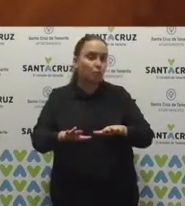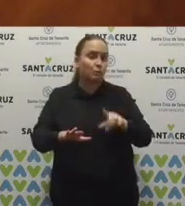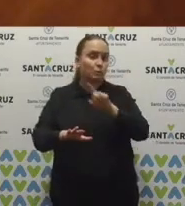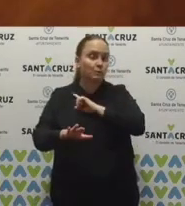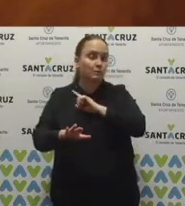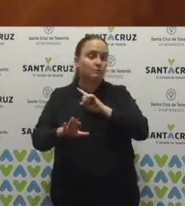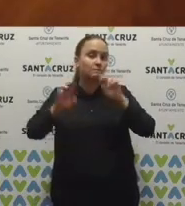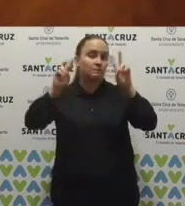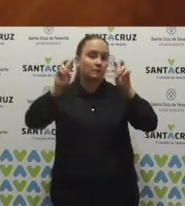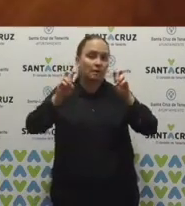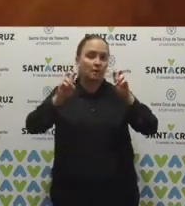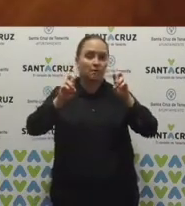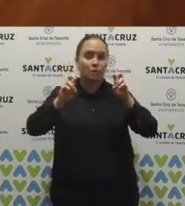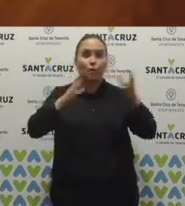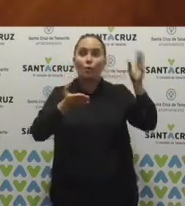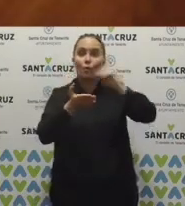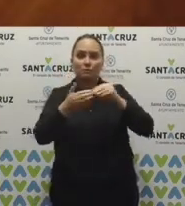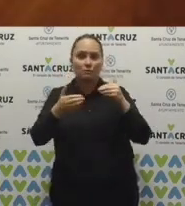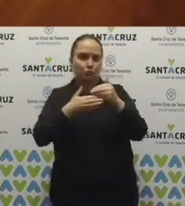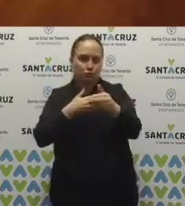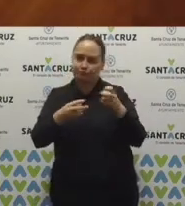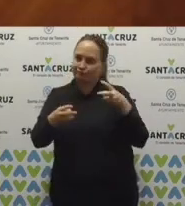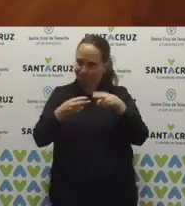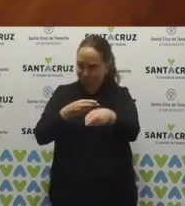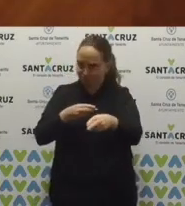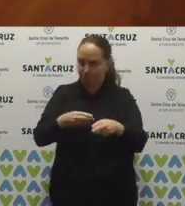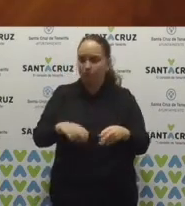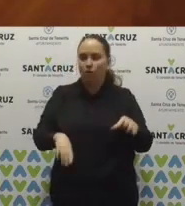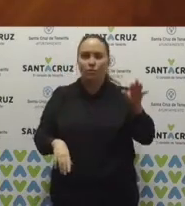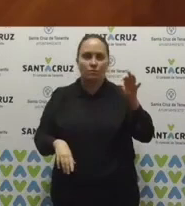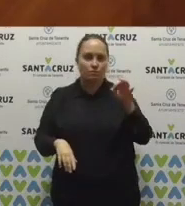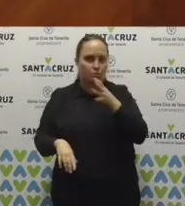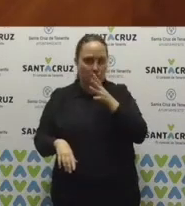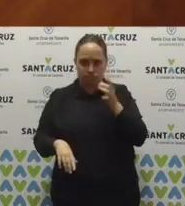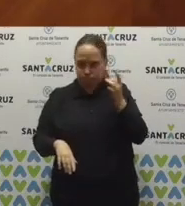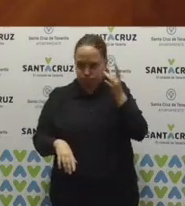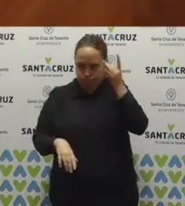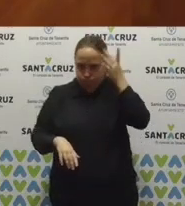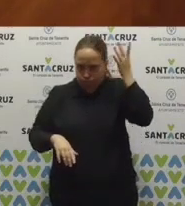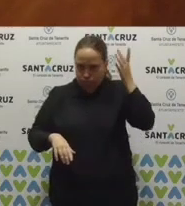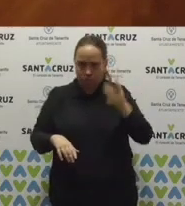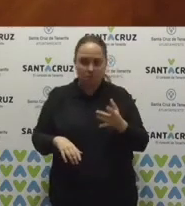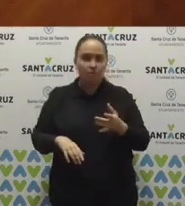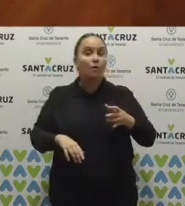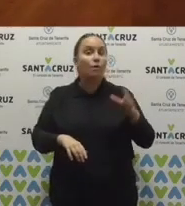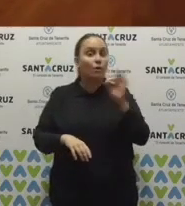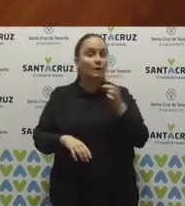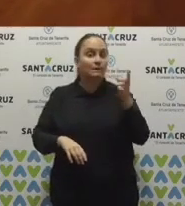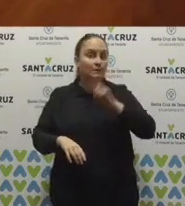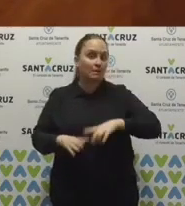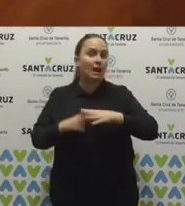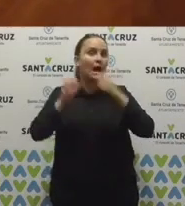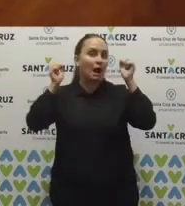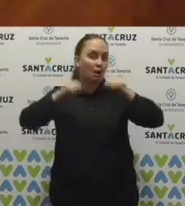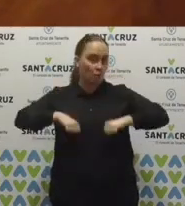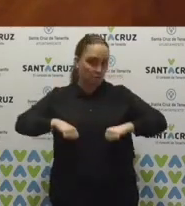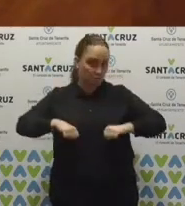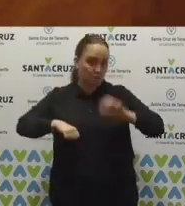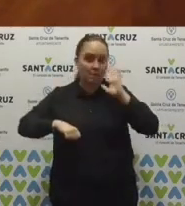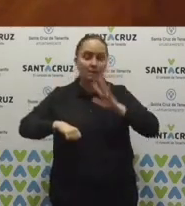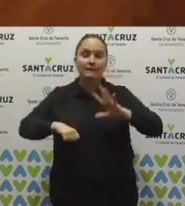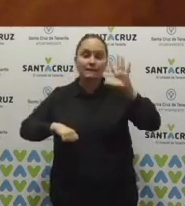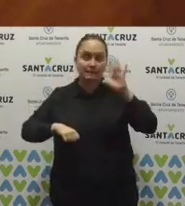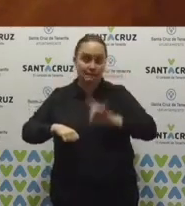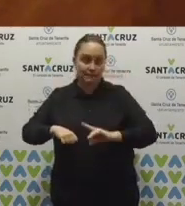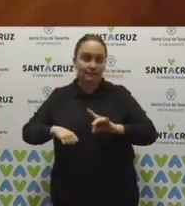retomar ese disparate o que también está de acuerdo que ya lo están en el momento de adaptar la